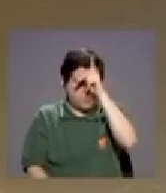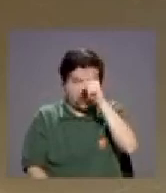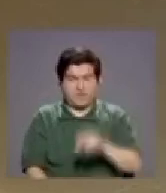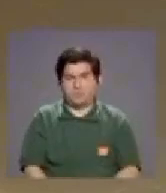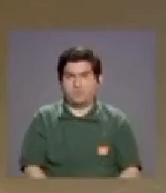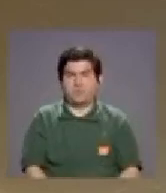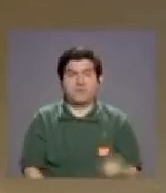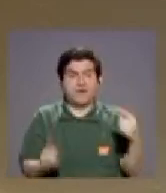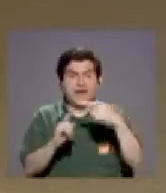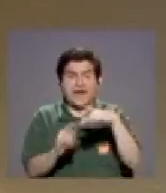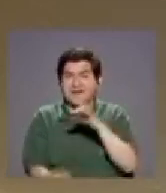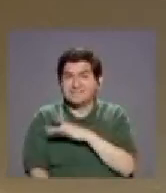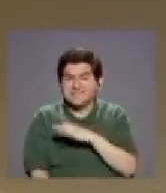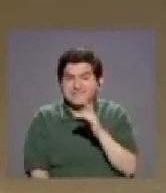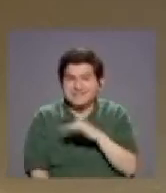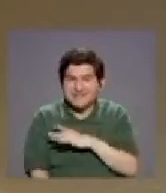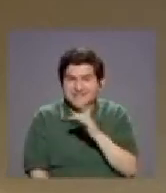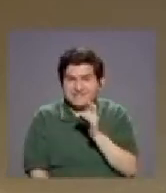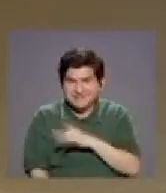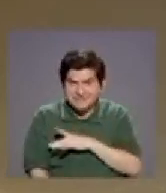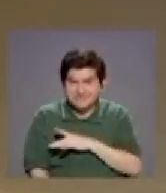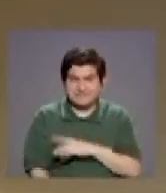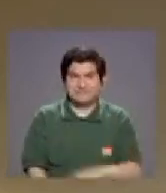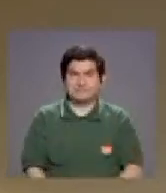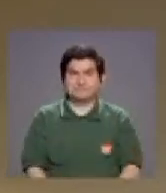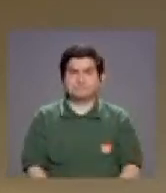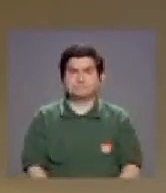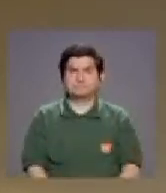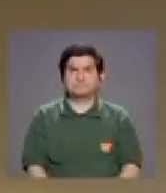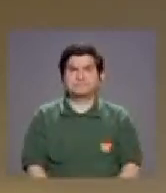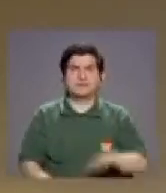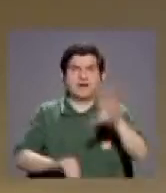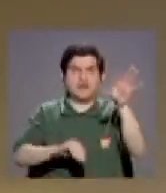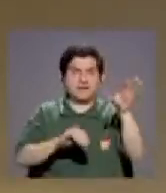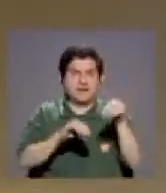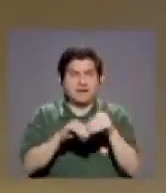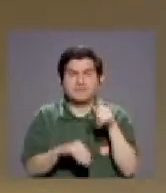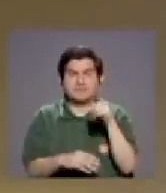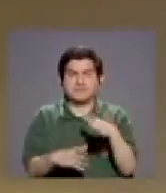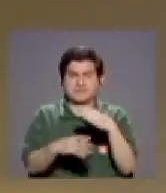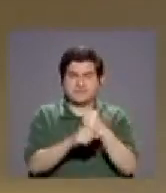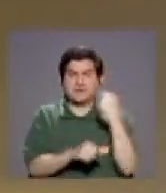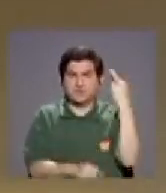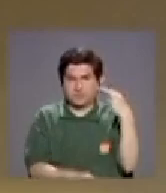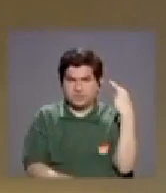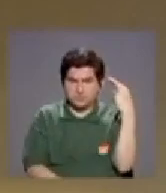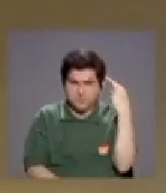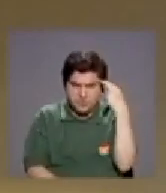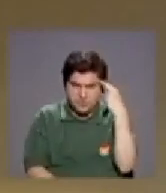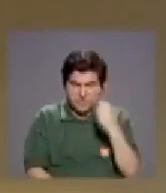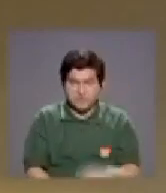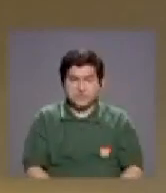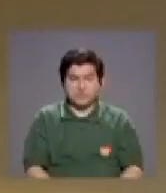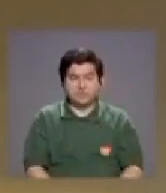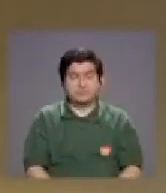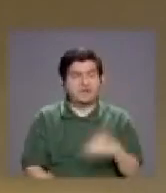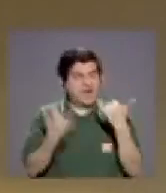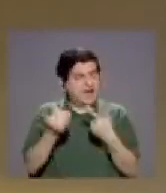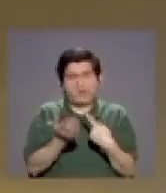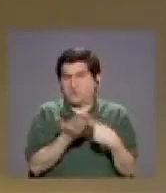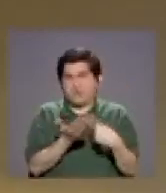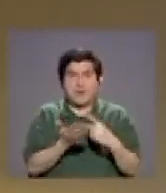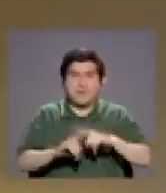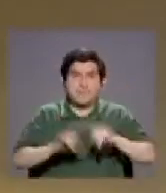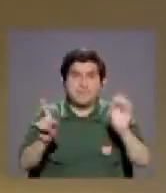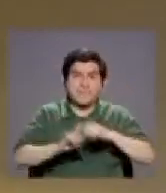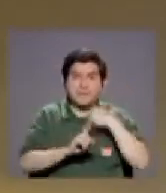llegan hasta Chile, y además lo hacen, por razones que no vienen al caso, en